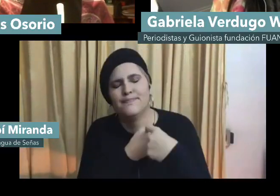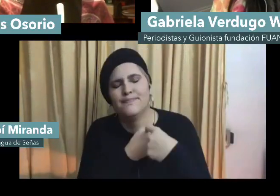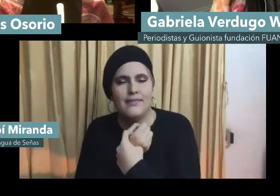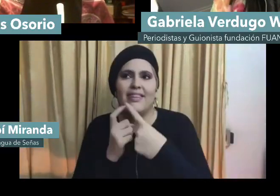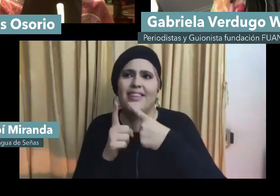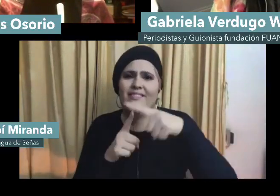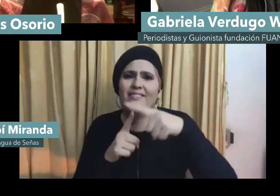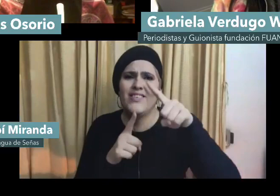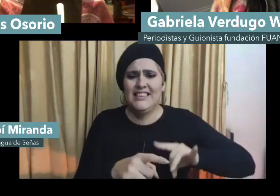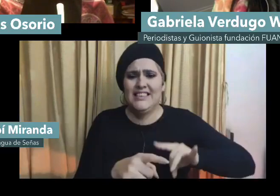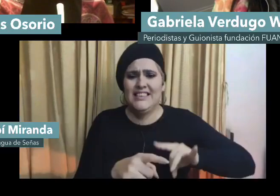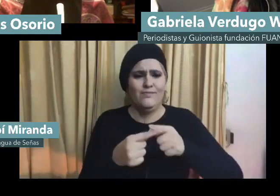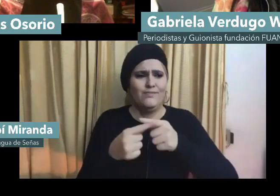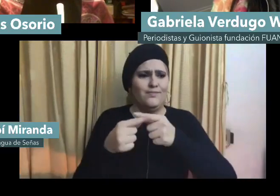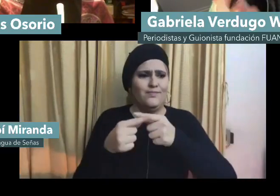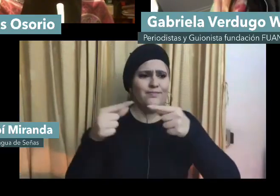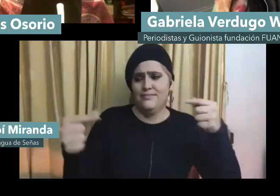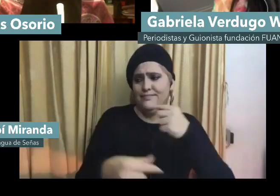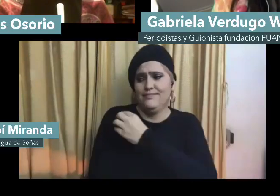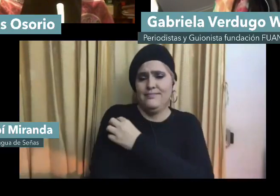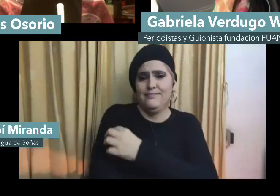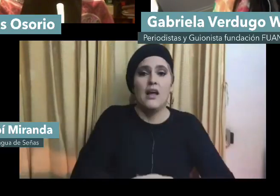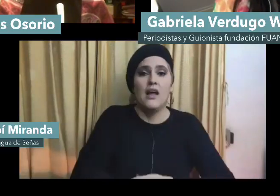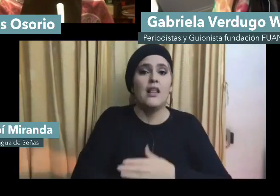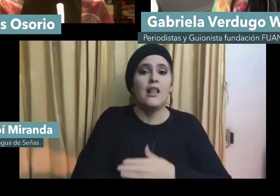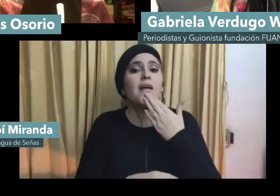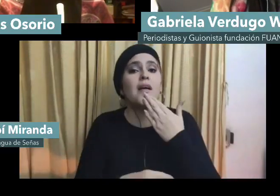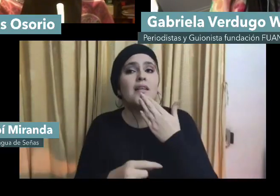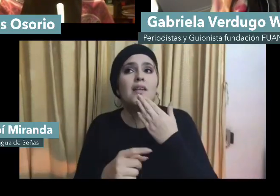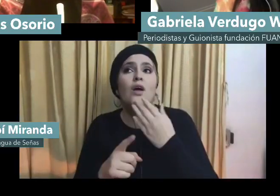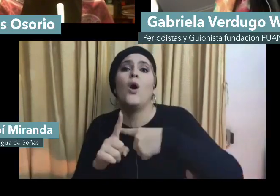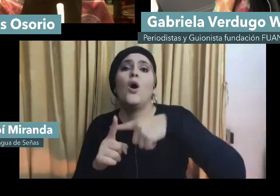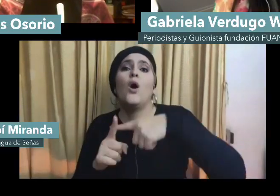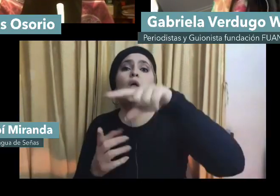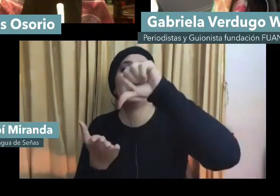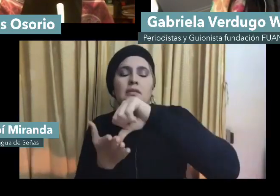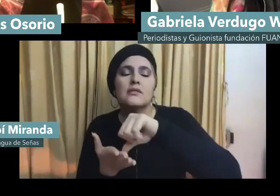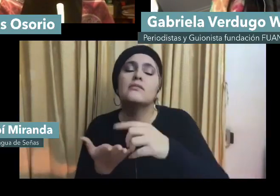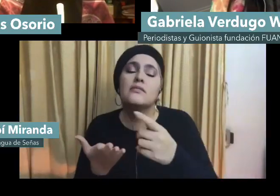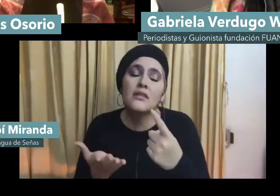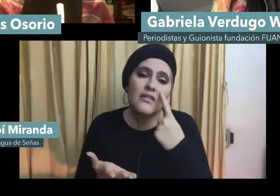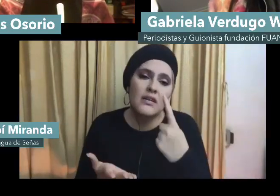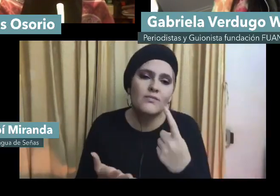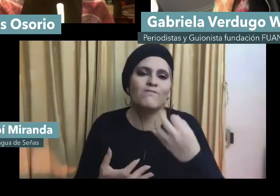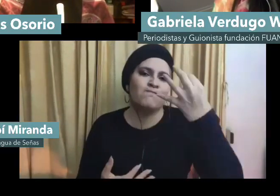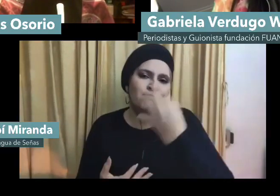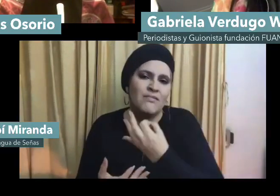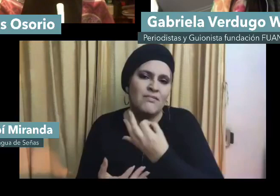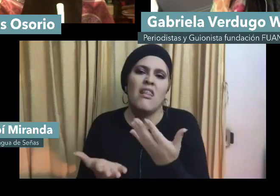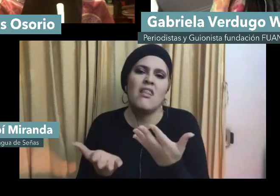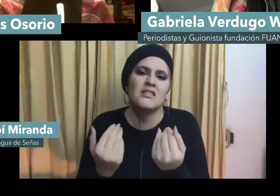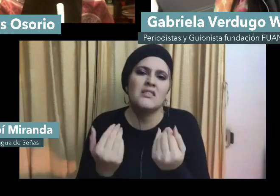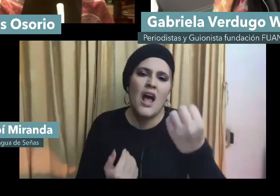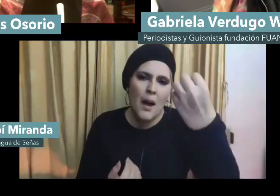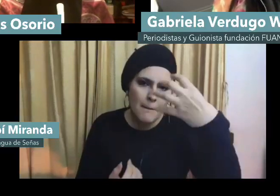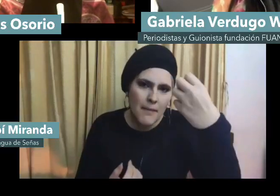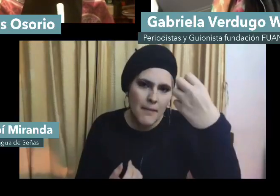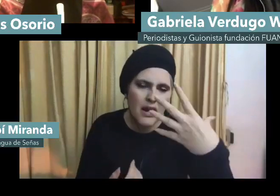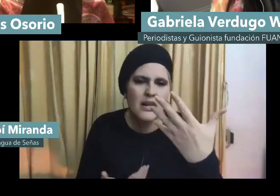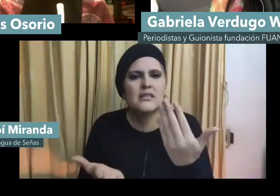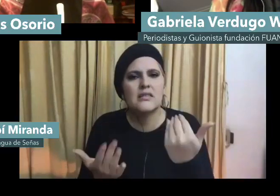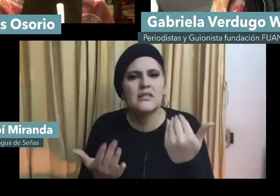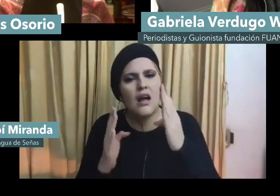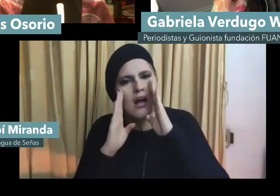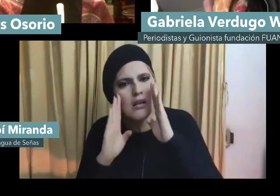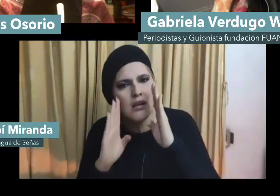extranjero. Esto no hace más que confirmar que necesitamos estos espacios de aprendizaje, de escuchar, ¿no es cierto?, de compartir ideas y de